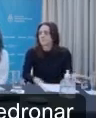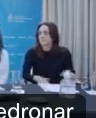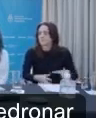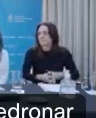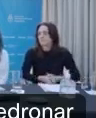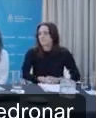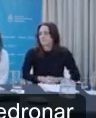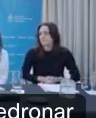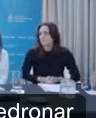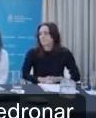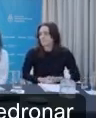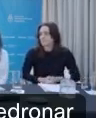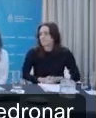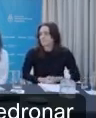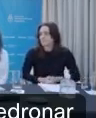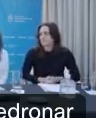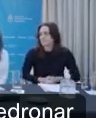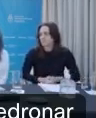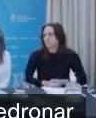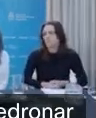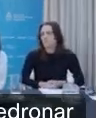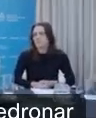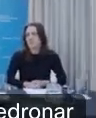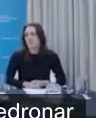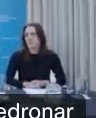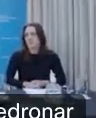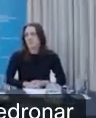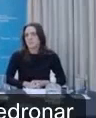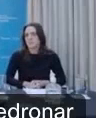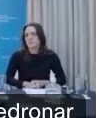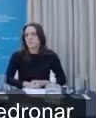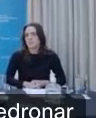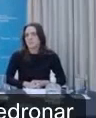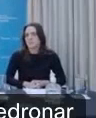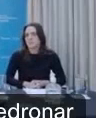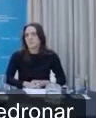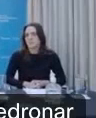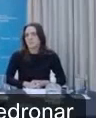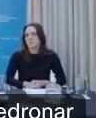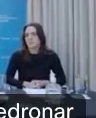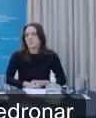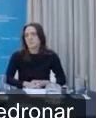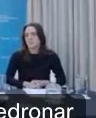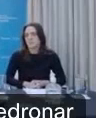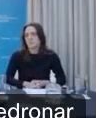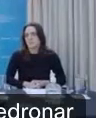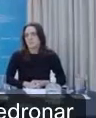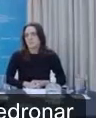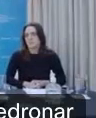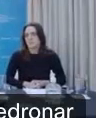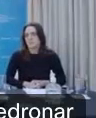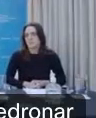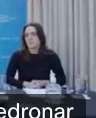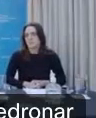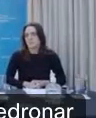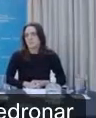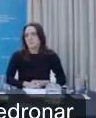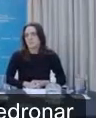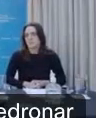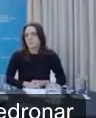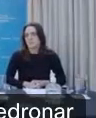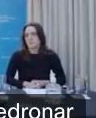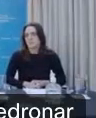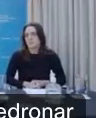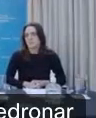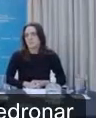la red de acompañamiento y de tratamiento que tiene de dispositivos de